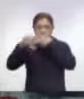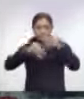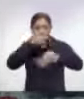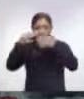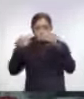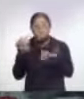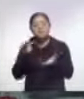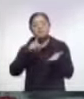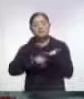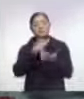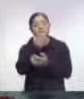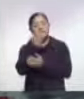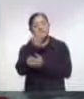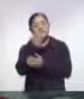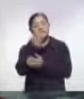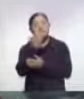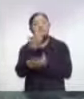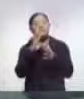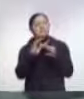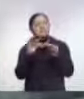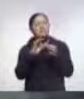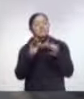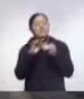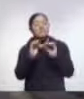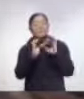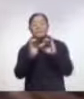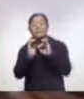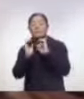educativas pláticas de prevención del delito.